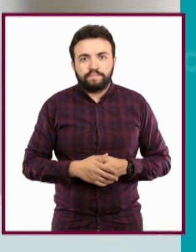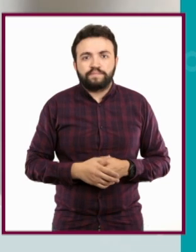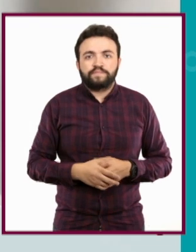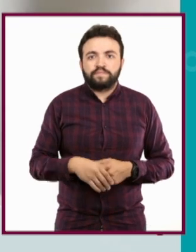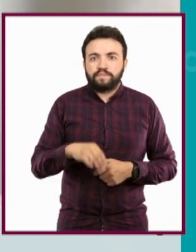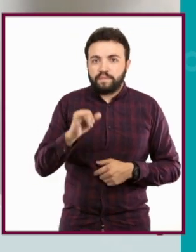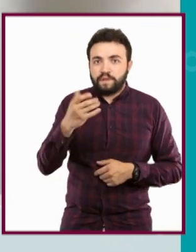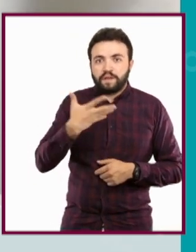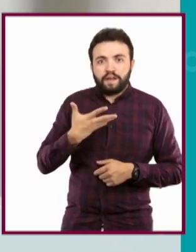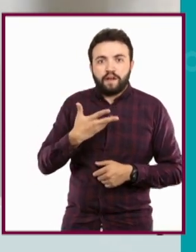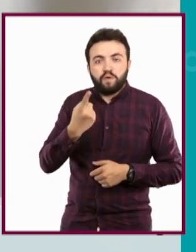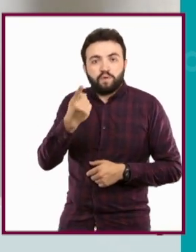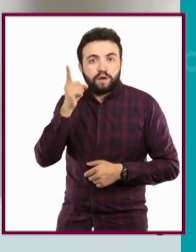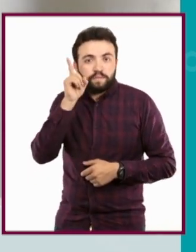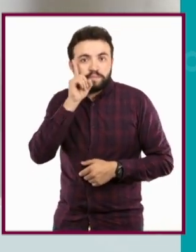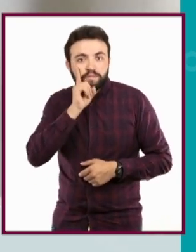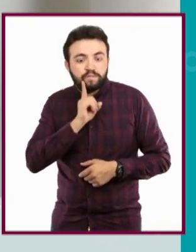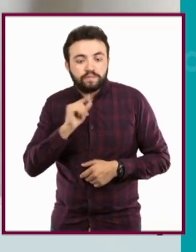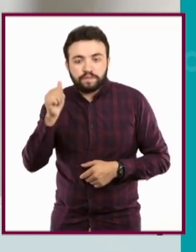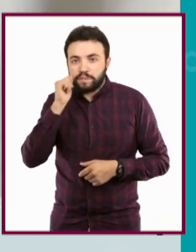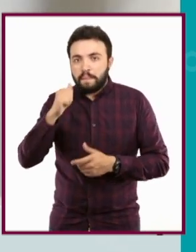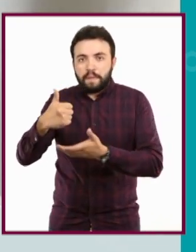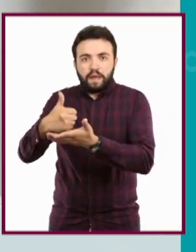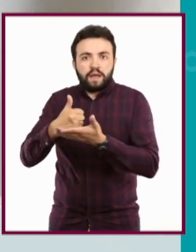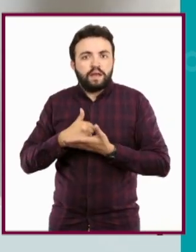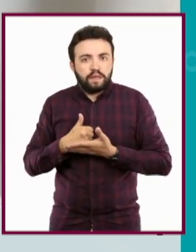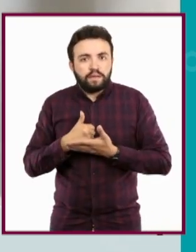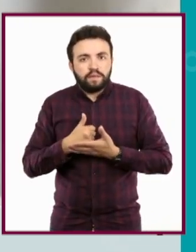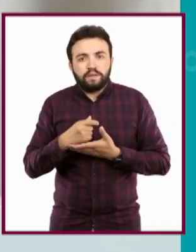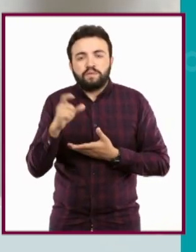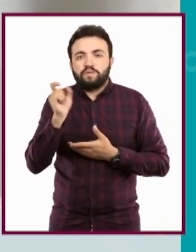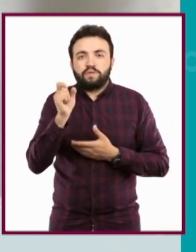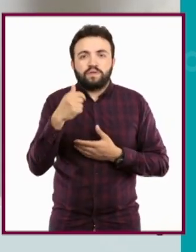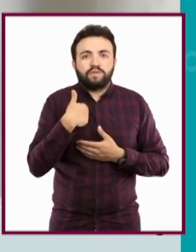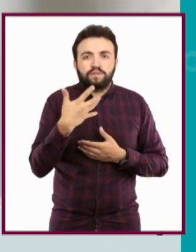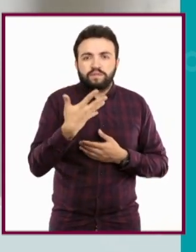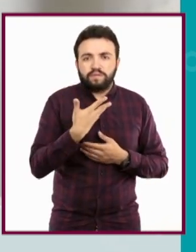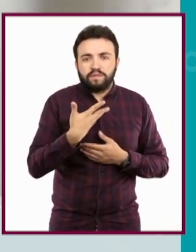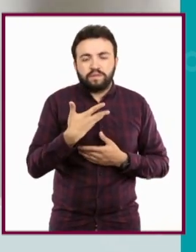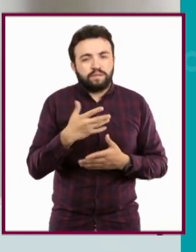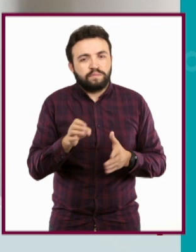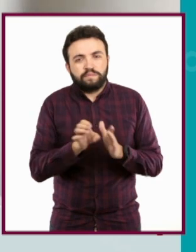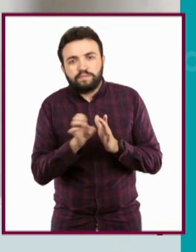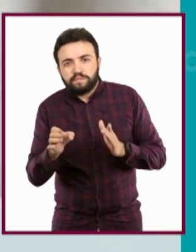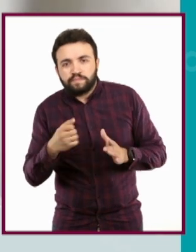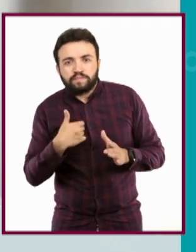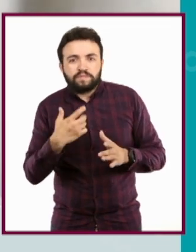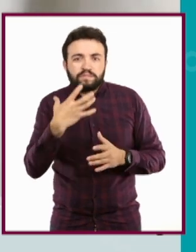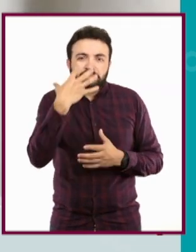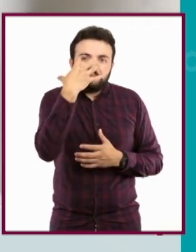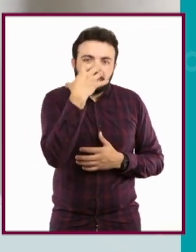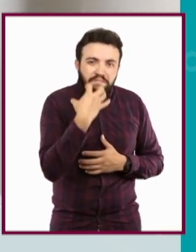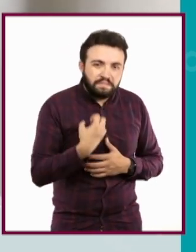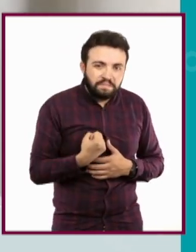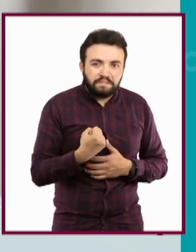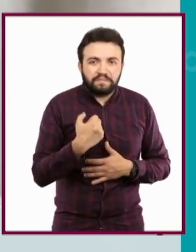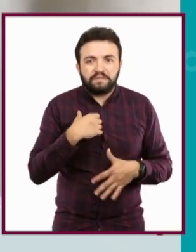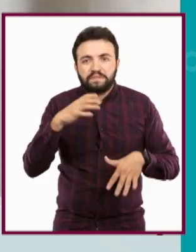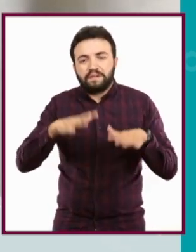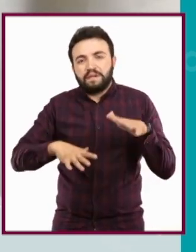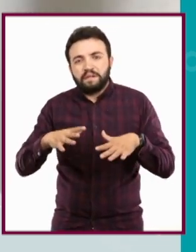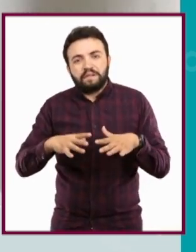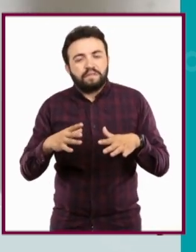una chica, ella me ayuda mayormente en los momentos en que yo he estado a veces deprimido, a veces me